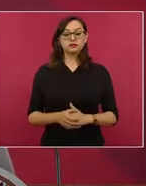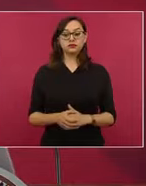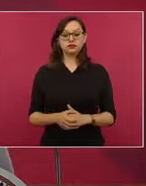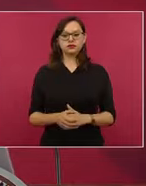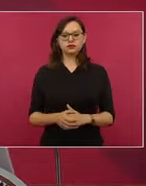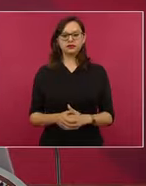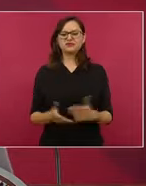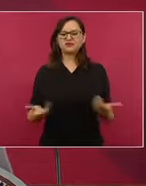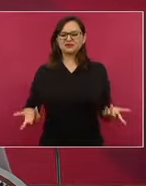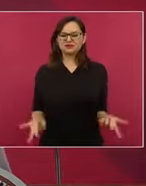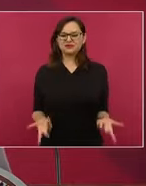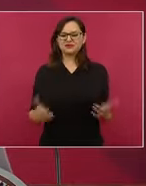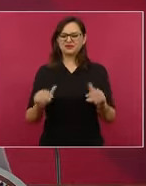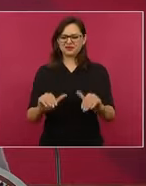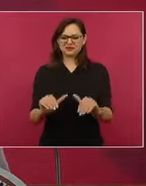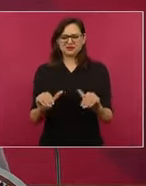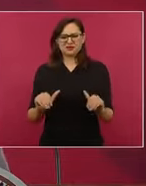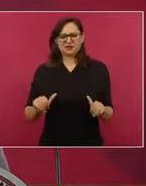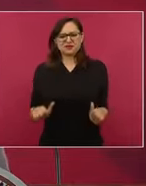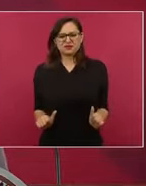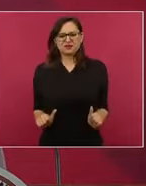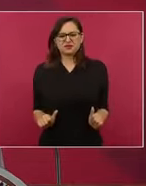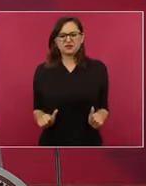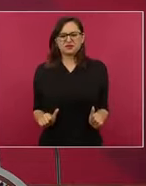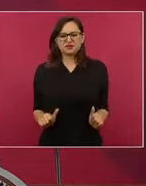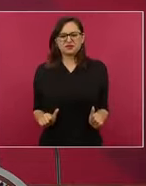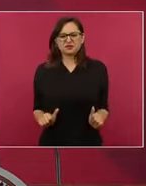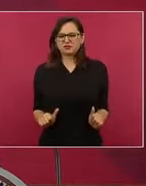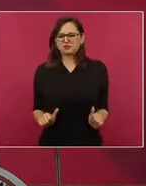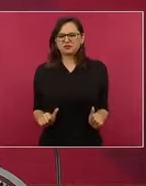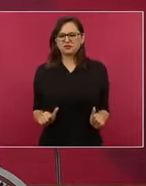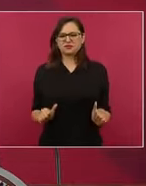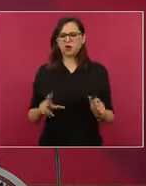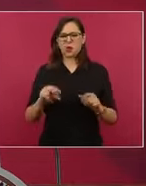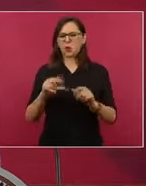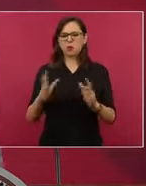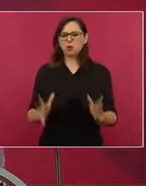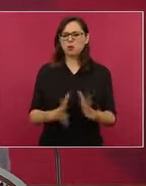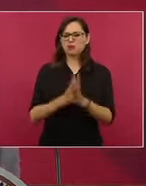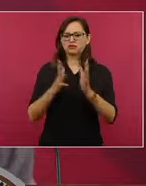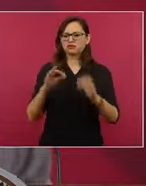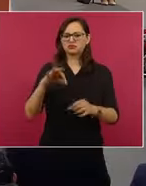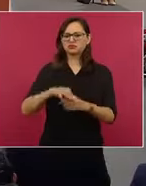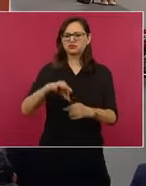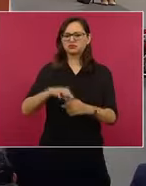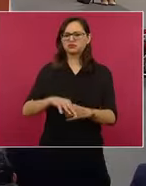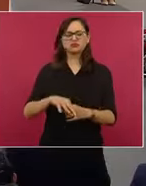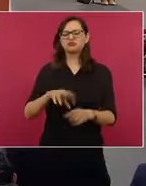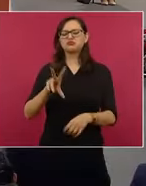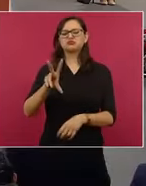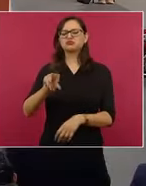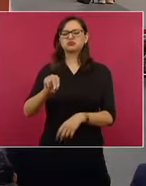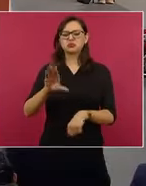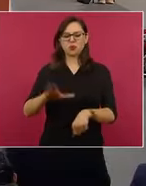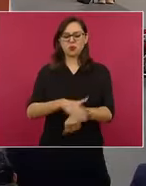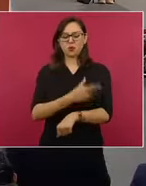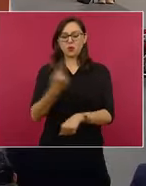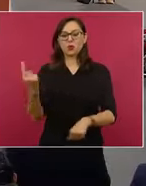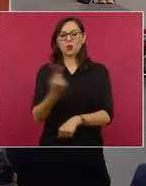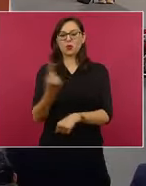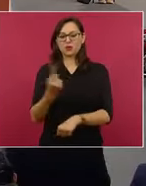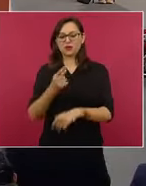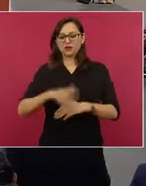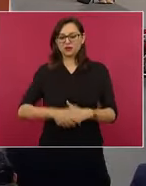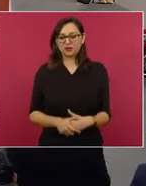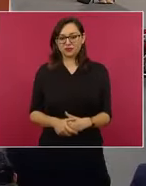¿Y por qué la abstención? Que también es una postura. Porque imagínense cómo resolvemos